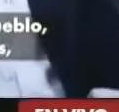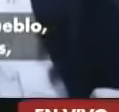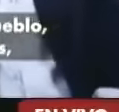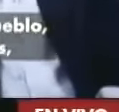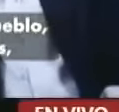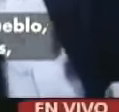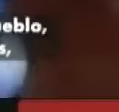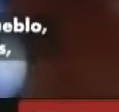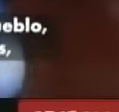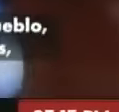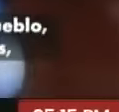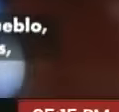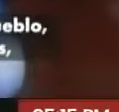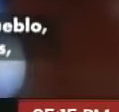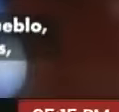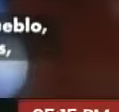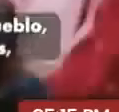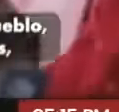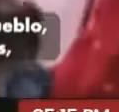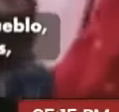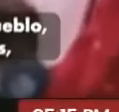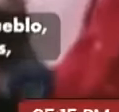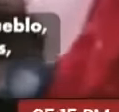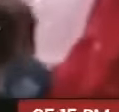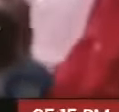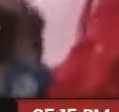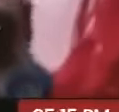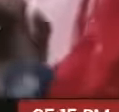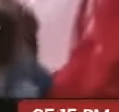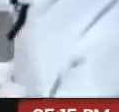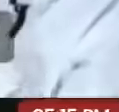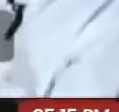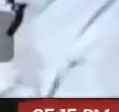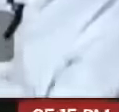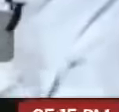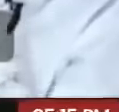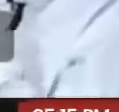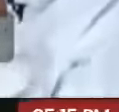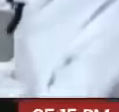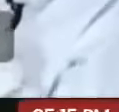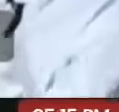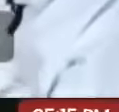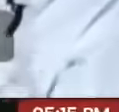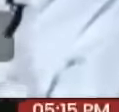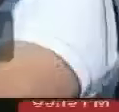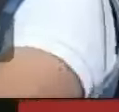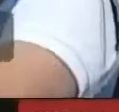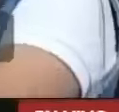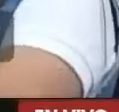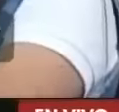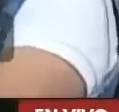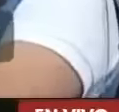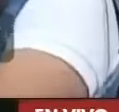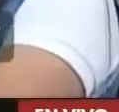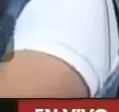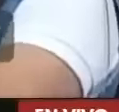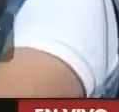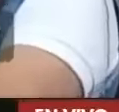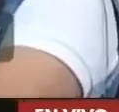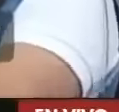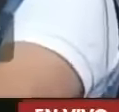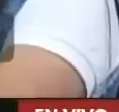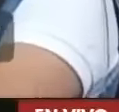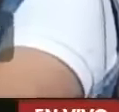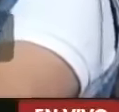el pueblo, era de los nuestros, Hugo Rafael Chávez Frías, celebrando 25 años de patria, de futuro, de esperanza,